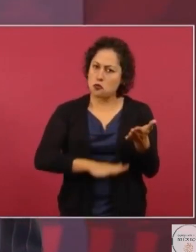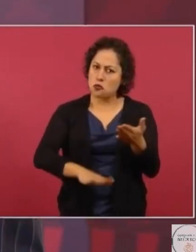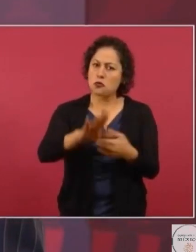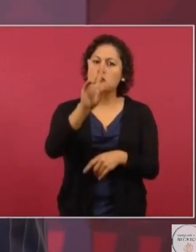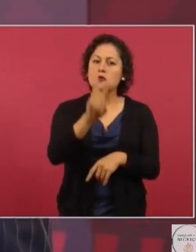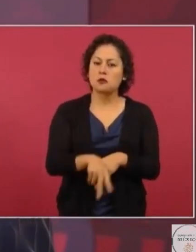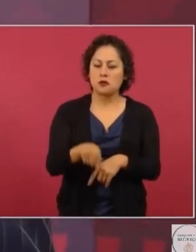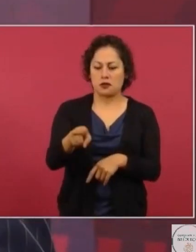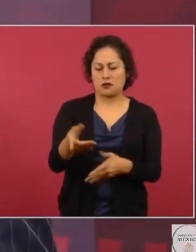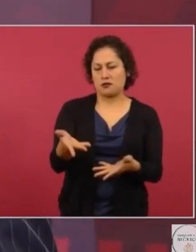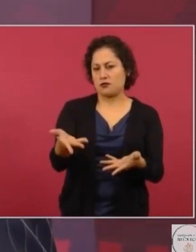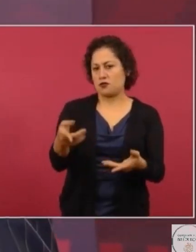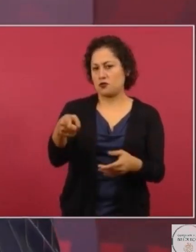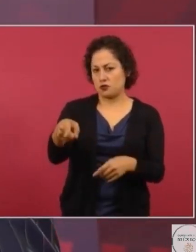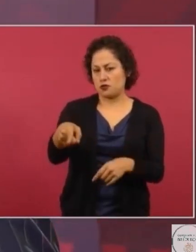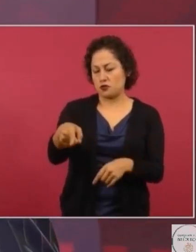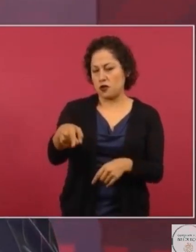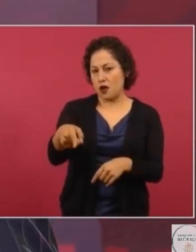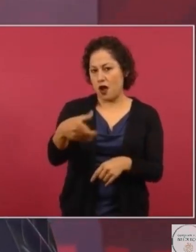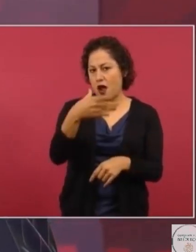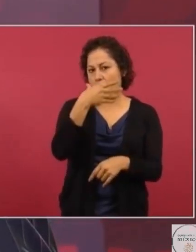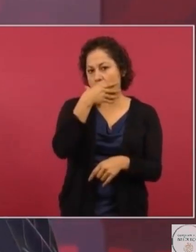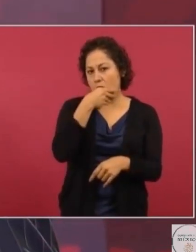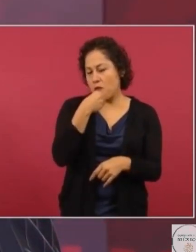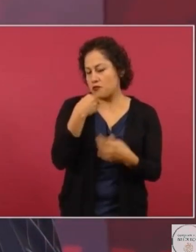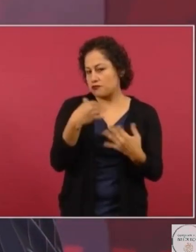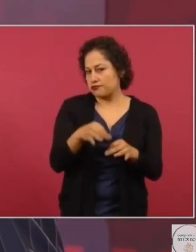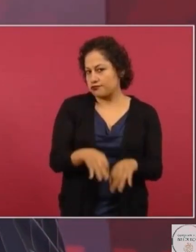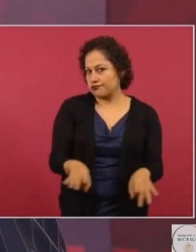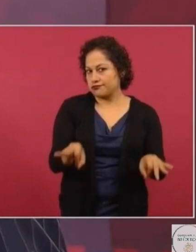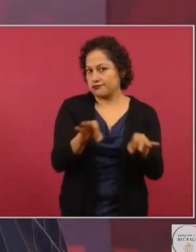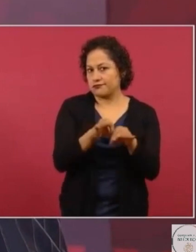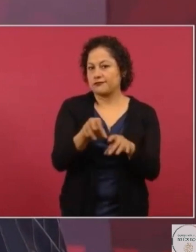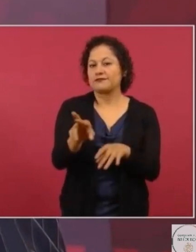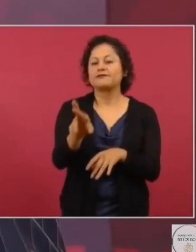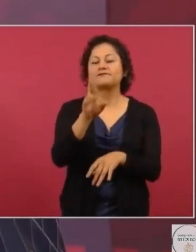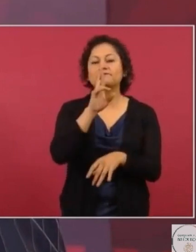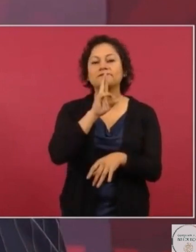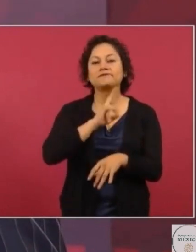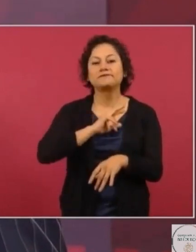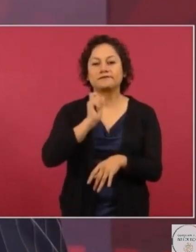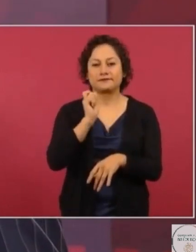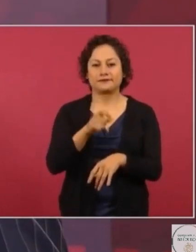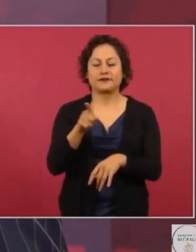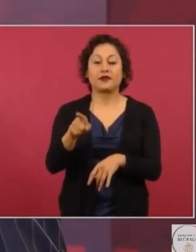de hombre grande, me dice que en el dugout